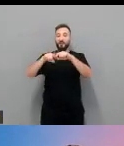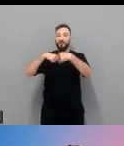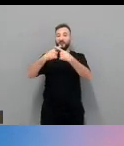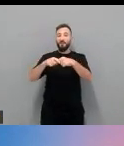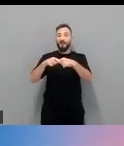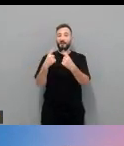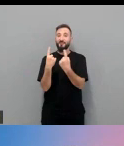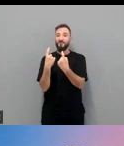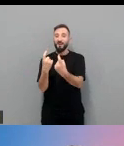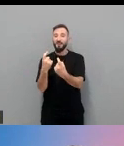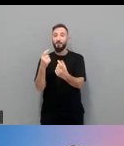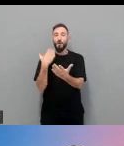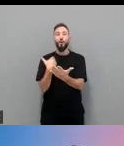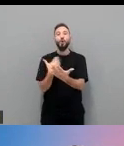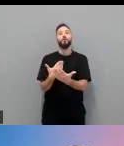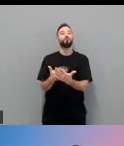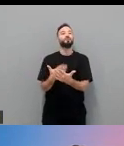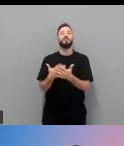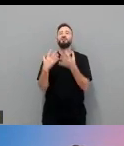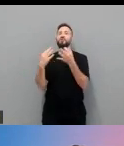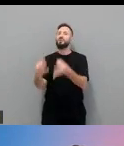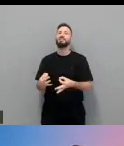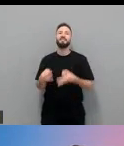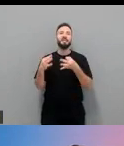pero que tenemos que justificarla siempre